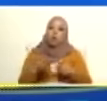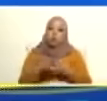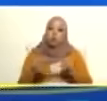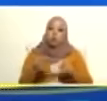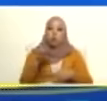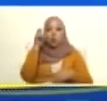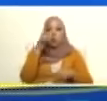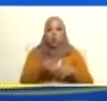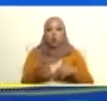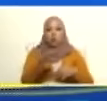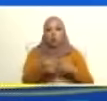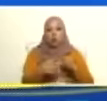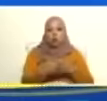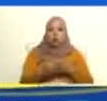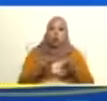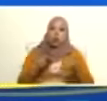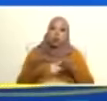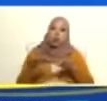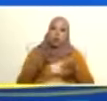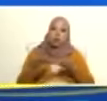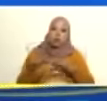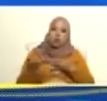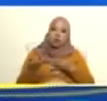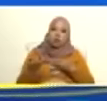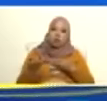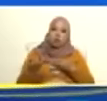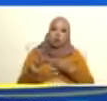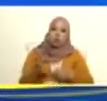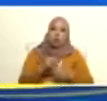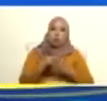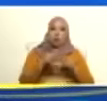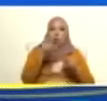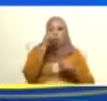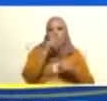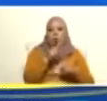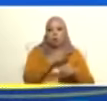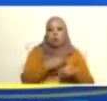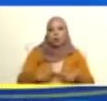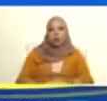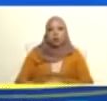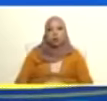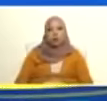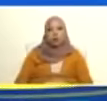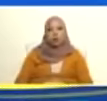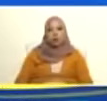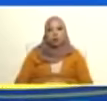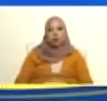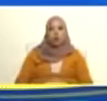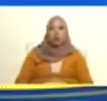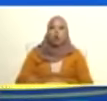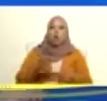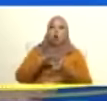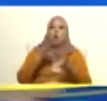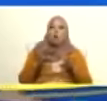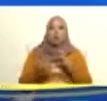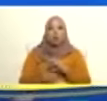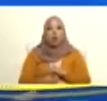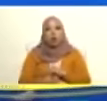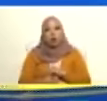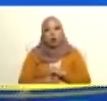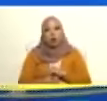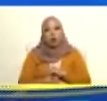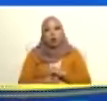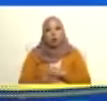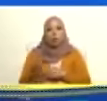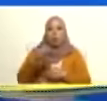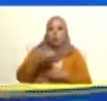sectores a bienes y servicios. Este decreto, todos los años, presidente, tiene unas modificaciones, a veces